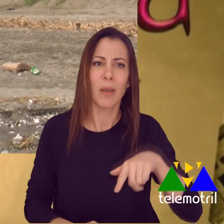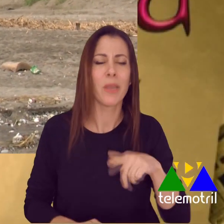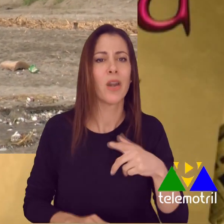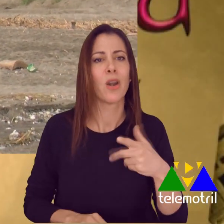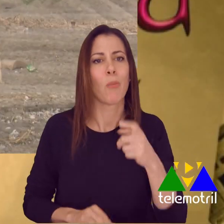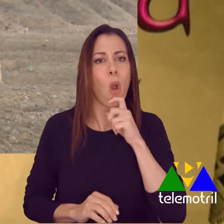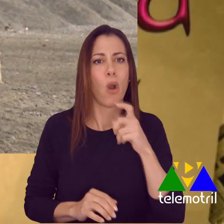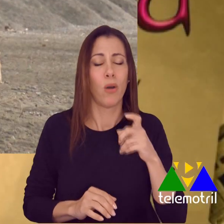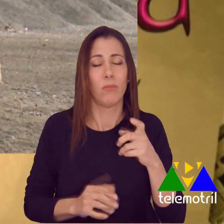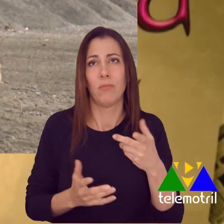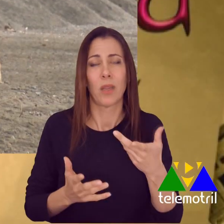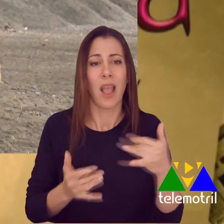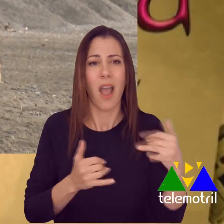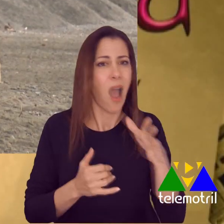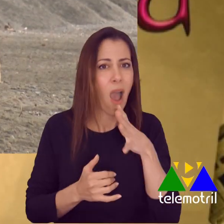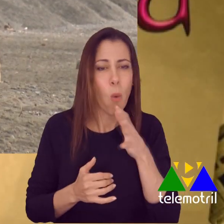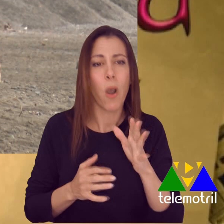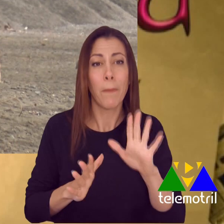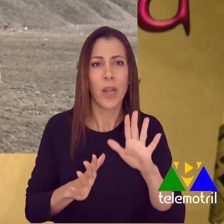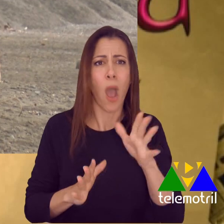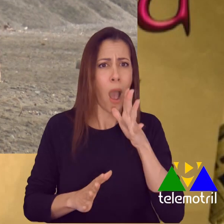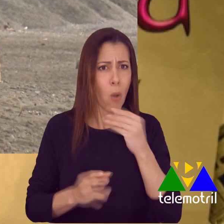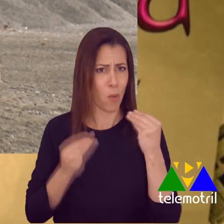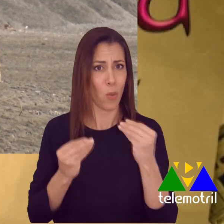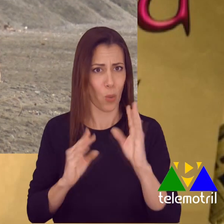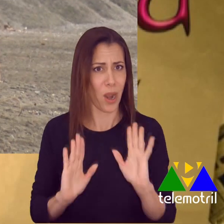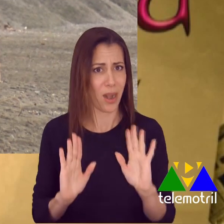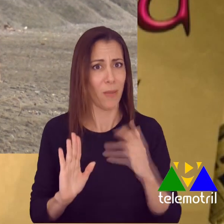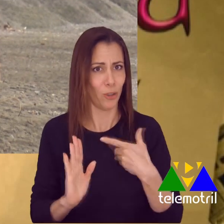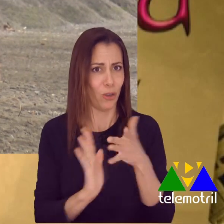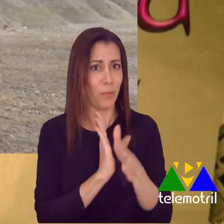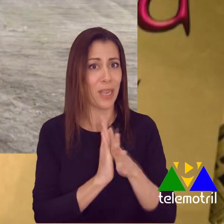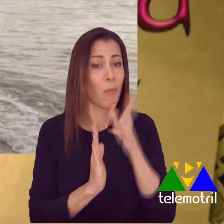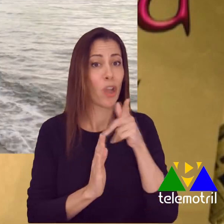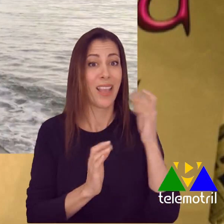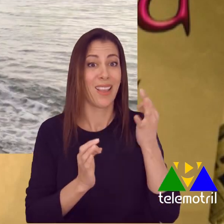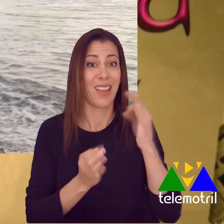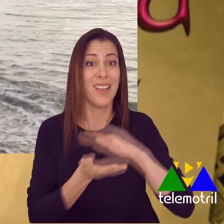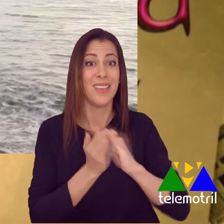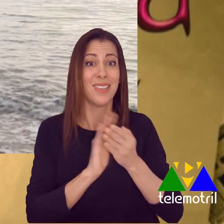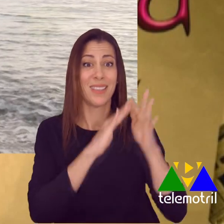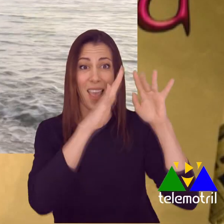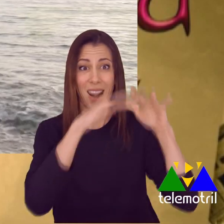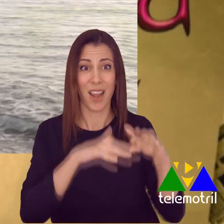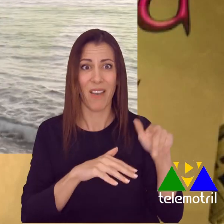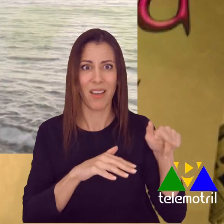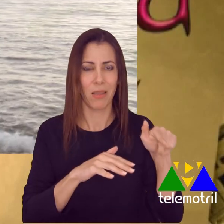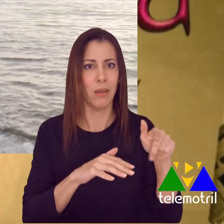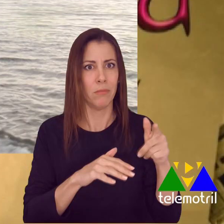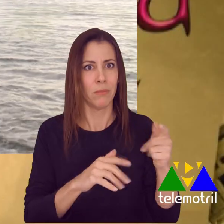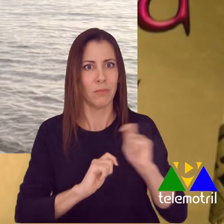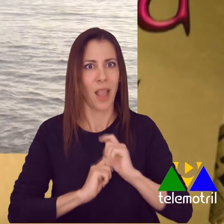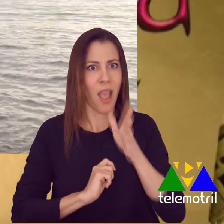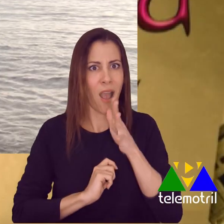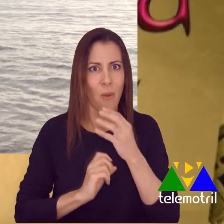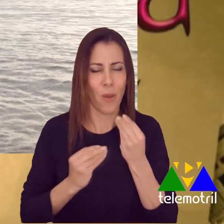agua, como cauce, y con un agua tan buena, vamos a decirlo, porque al final viene de la sierra, ¿no?, de la Sierra Nevada, pues también ha sido, imagino, un elemento